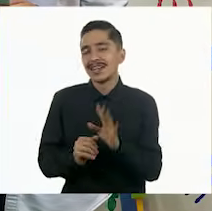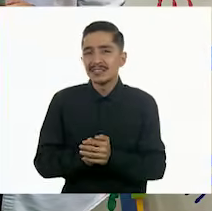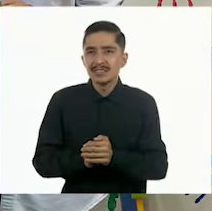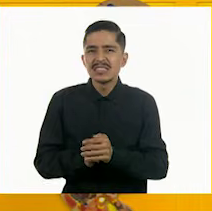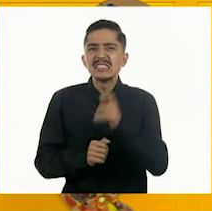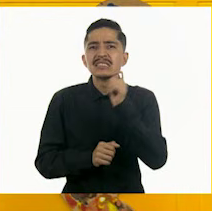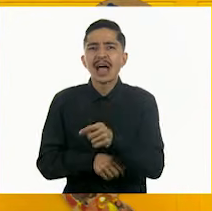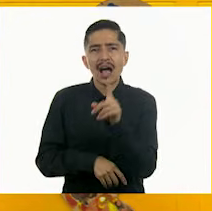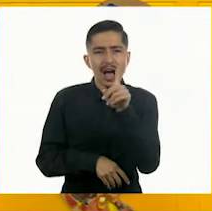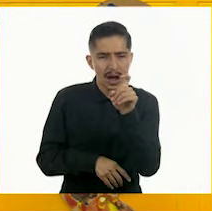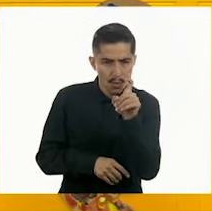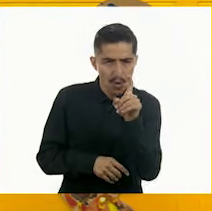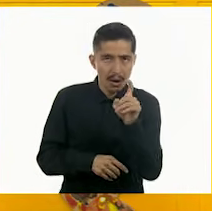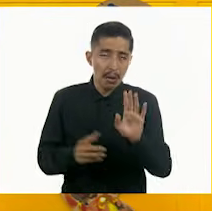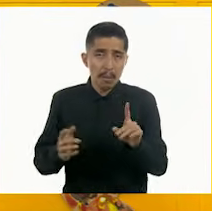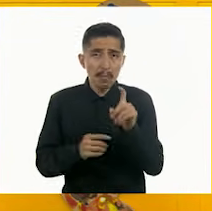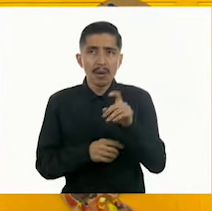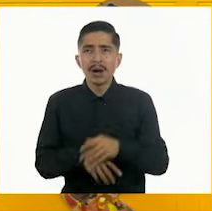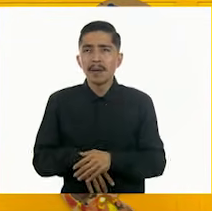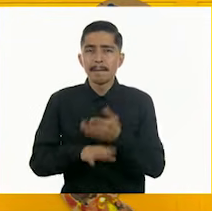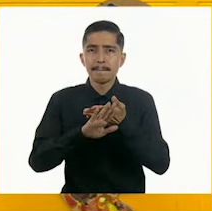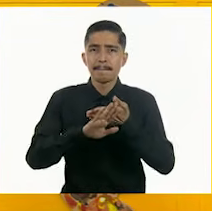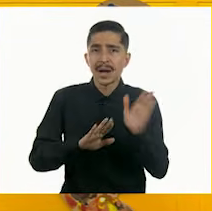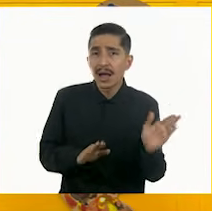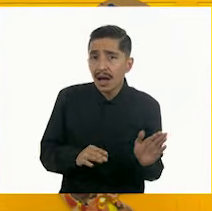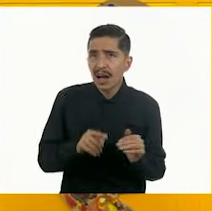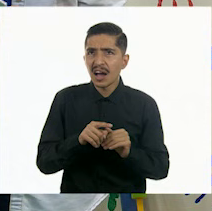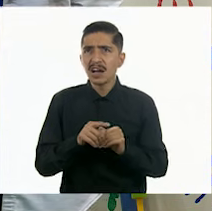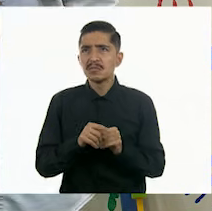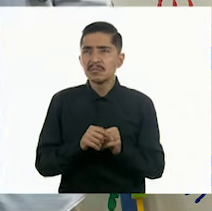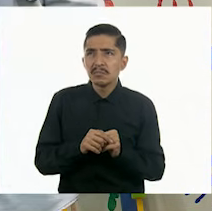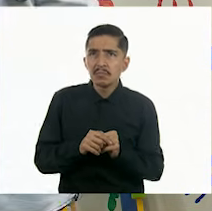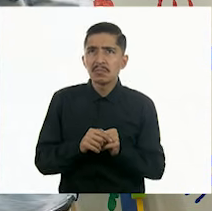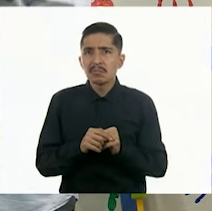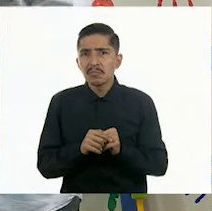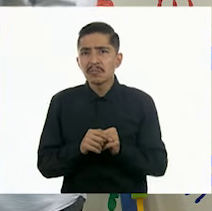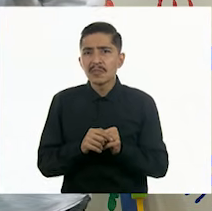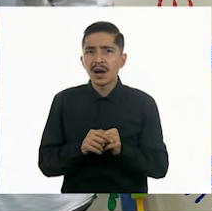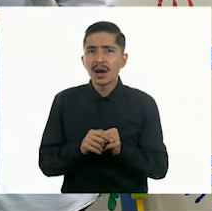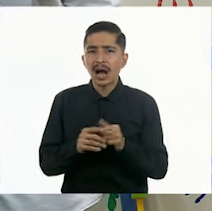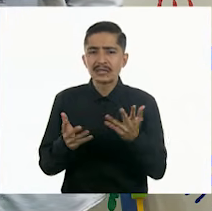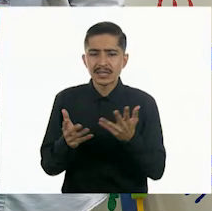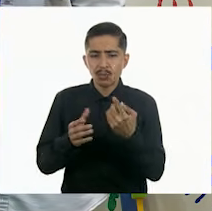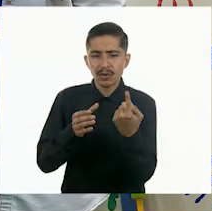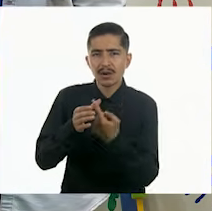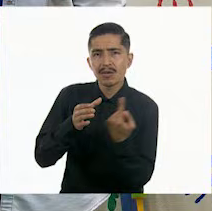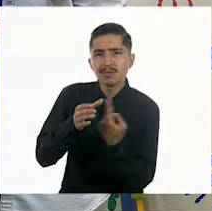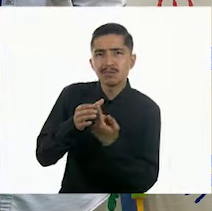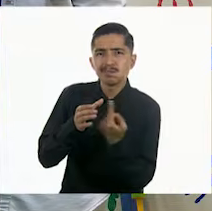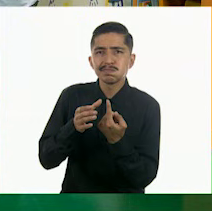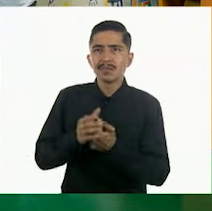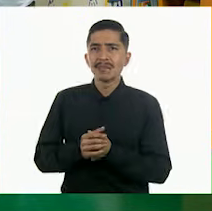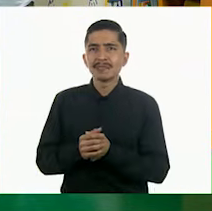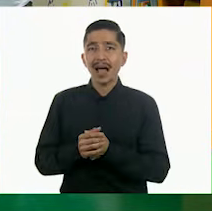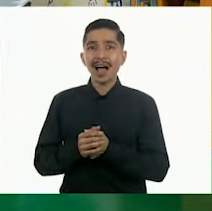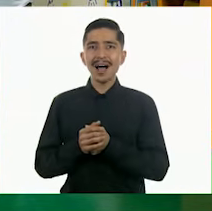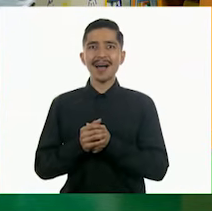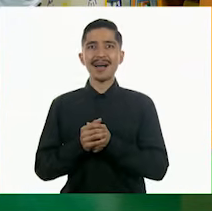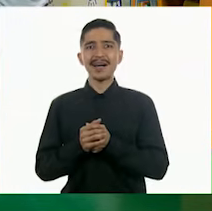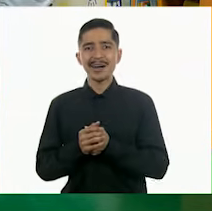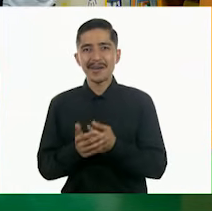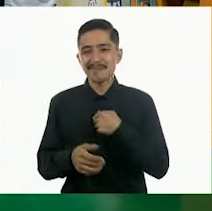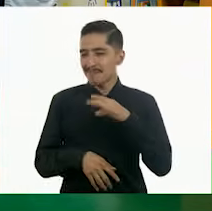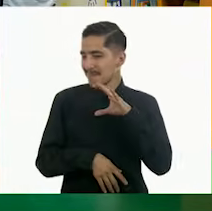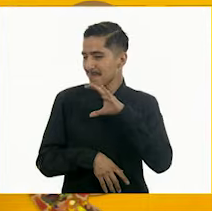Es líquido. Es blanca. Blanca. La hacemos en licuados. La hacemos en licuados. ¡Ah, claro! Y me